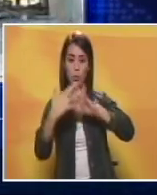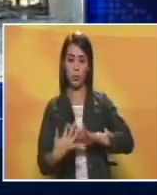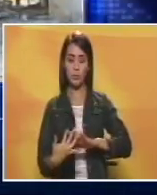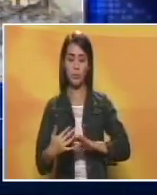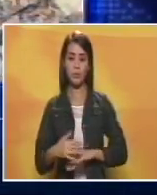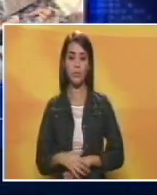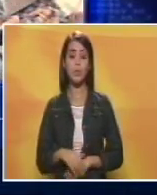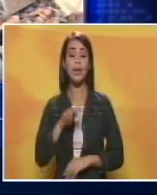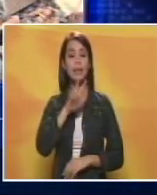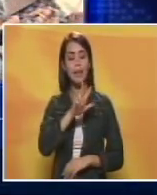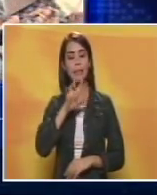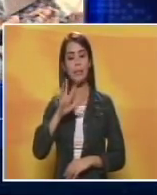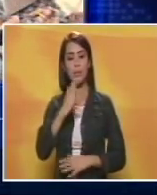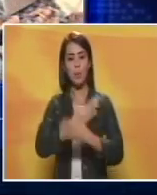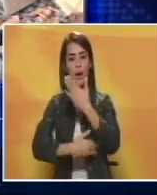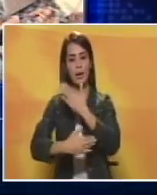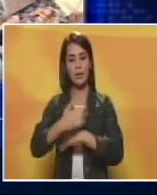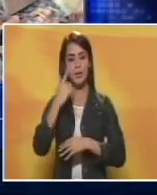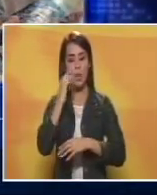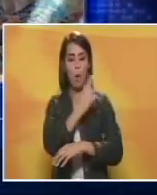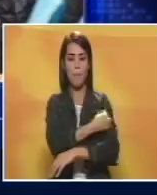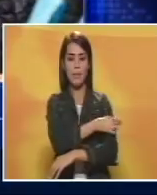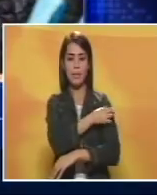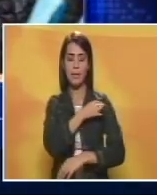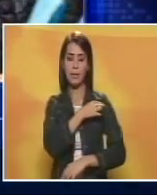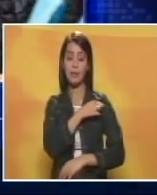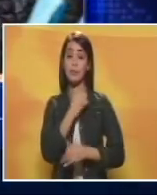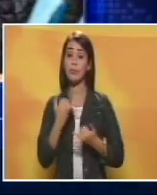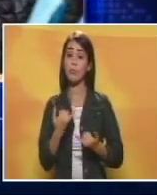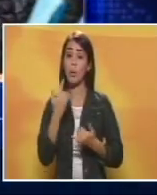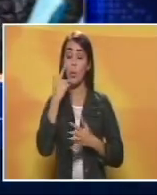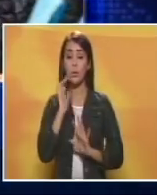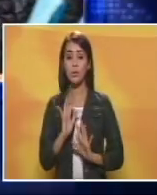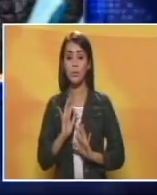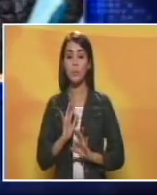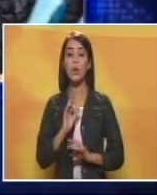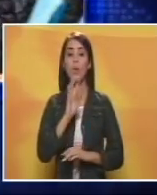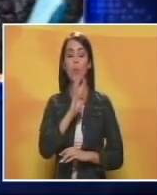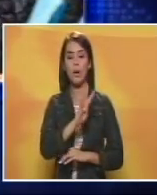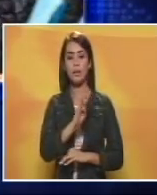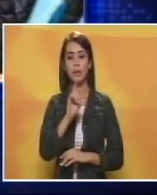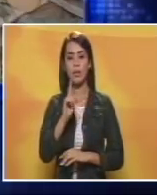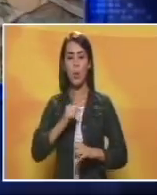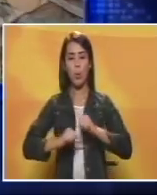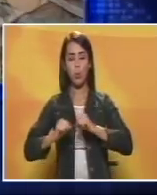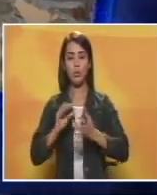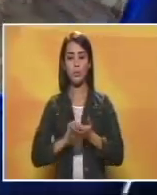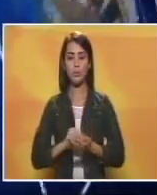35 de los heridos están siendo tratados en hospitales. Hasta el momento se han registrado 41 réplicas.